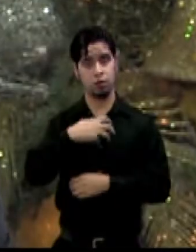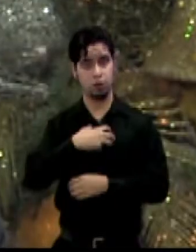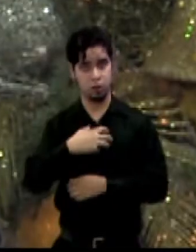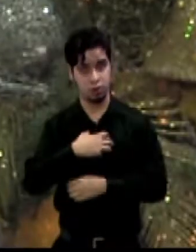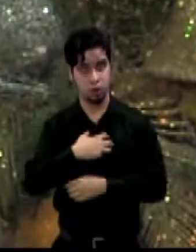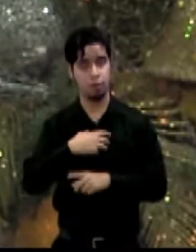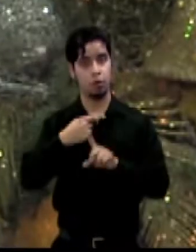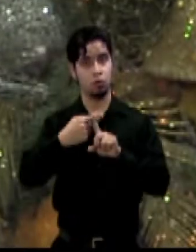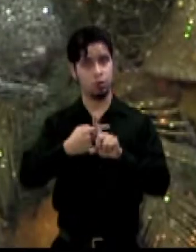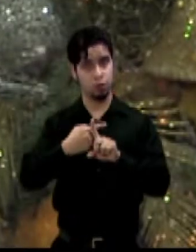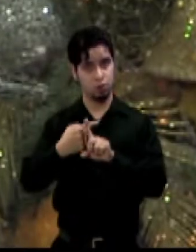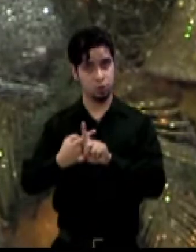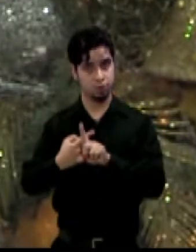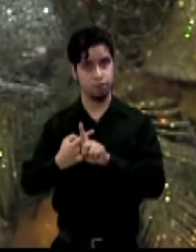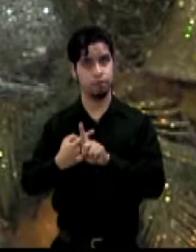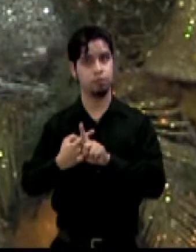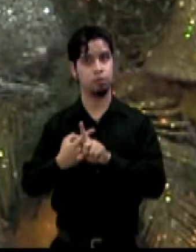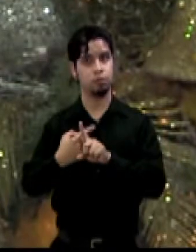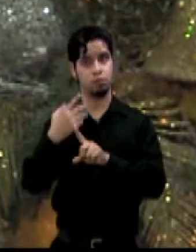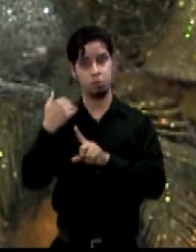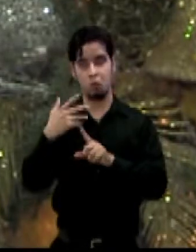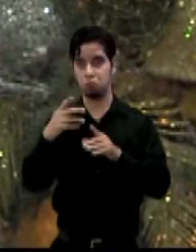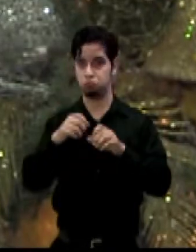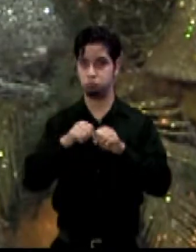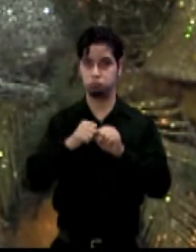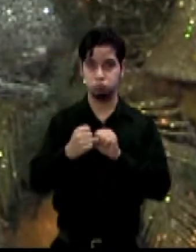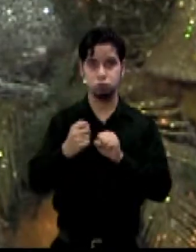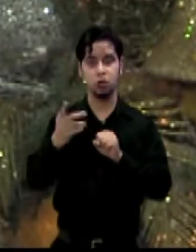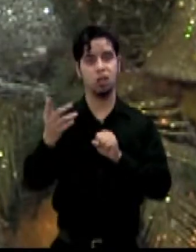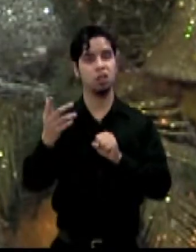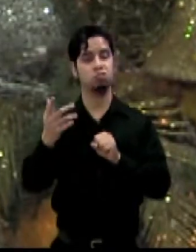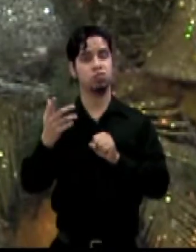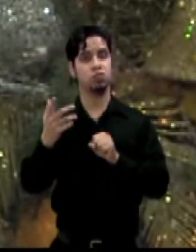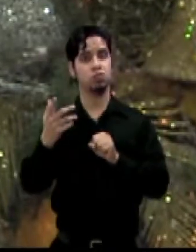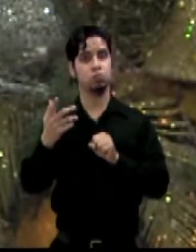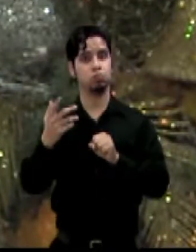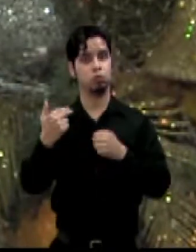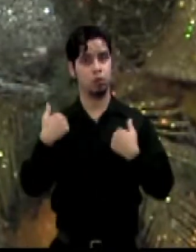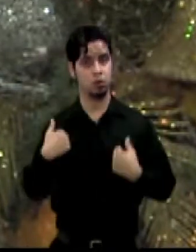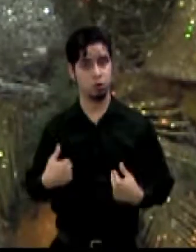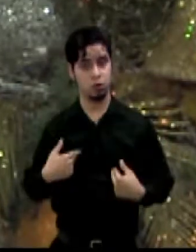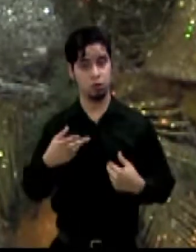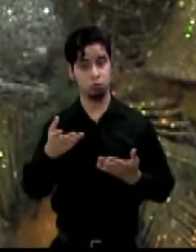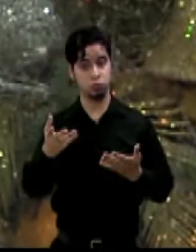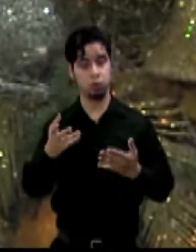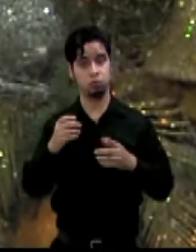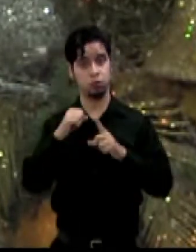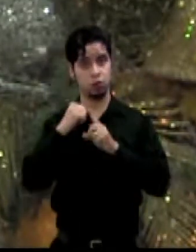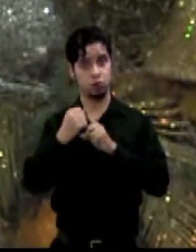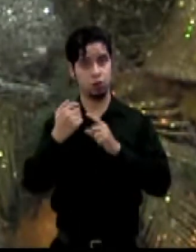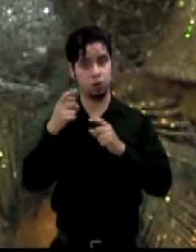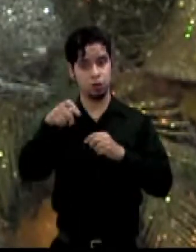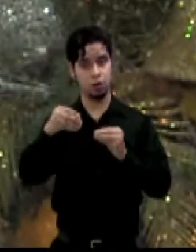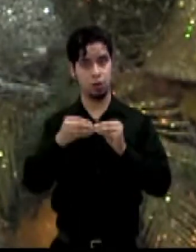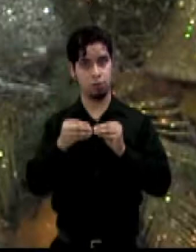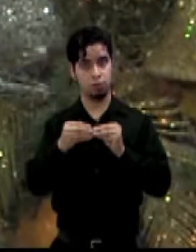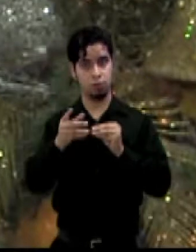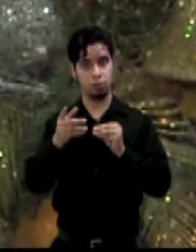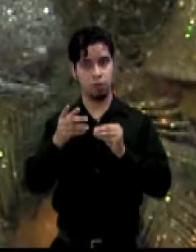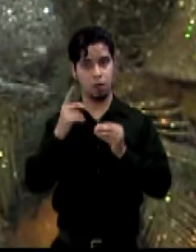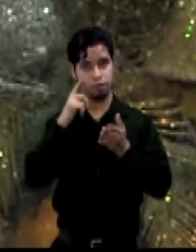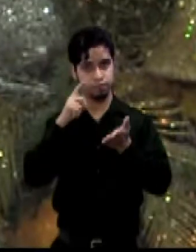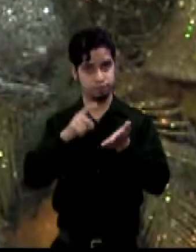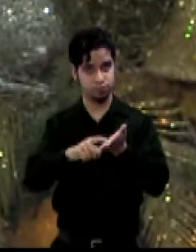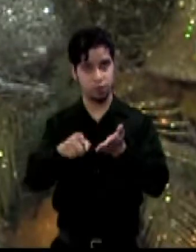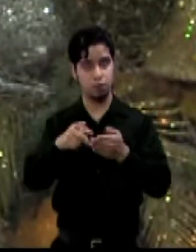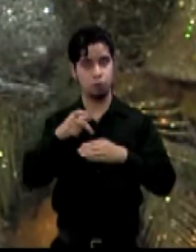los meses por alegaciones de violaciones de derechos. Así que es un asunto que requiere mayor presencia en el país,